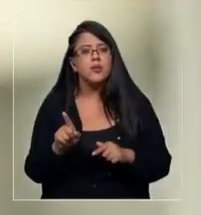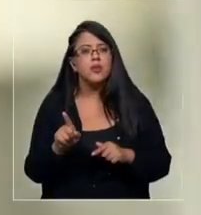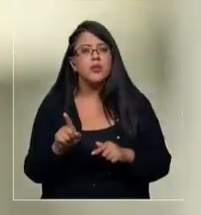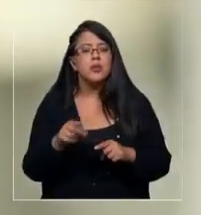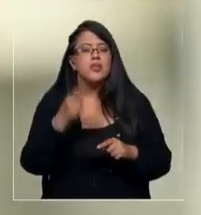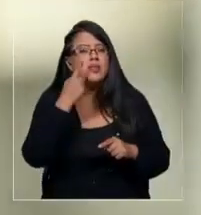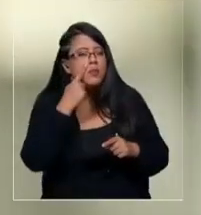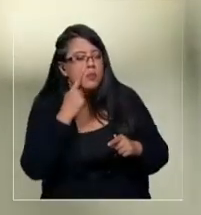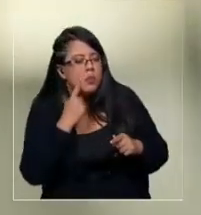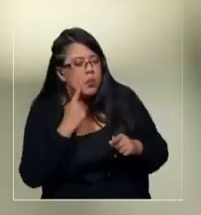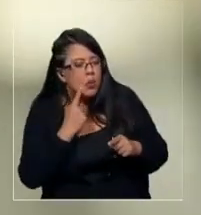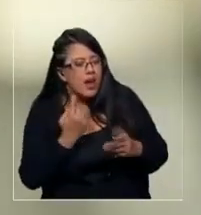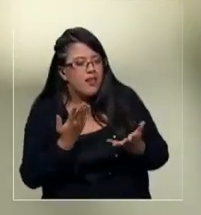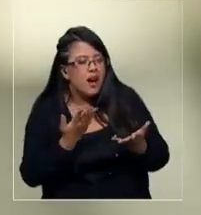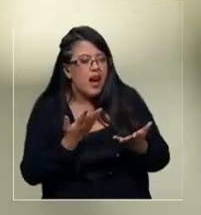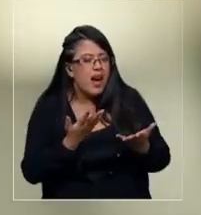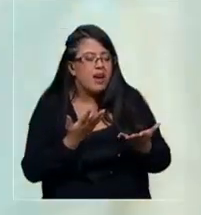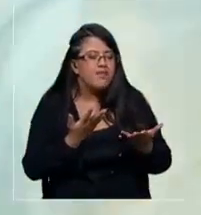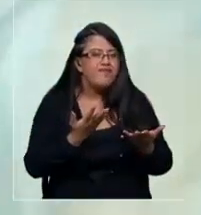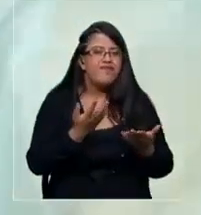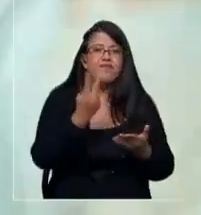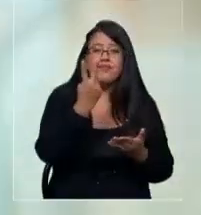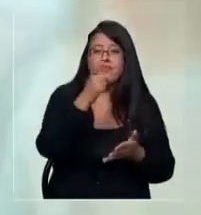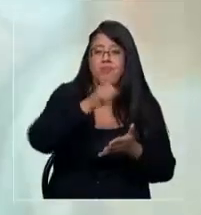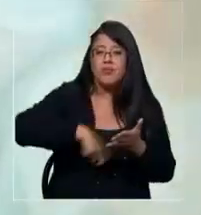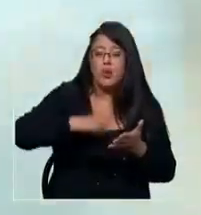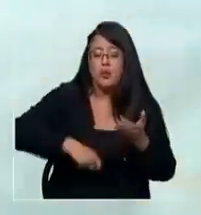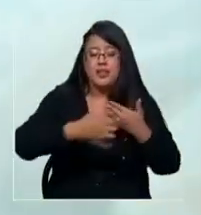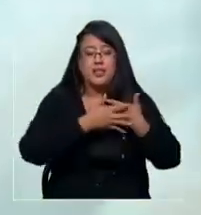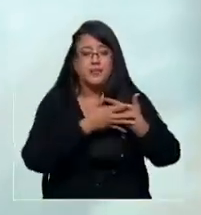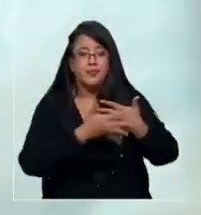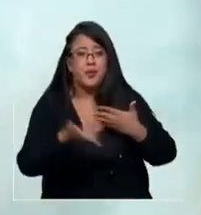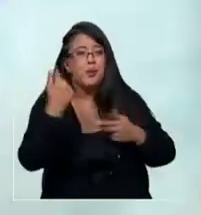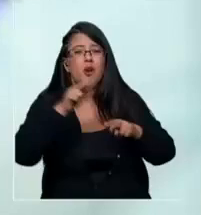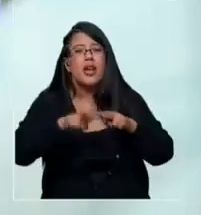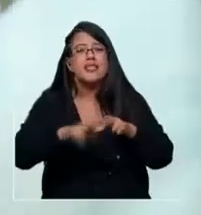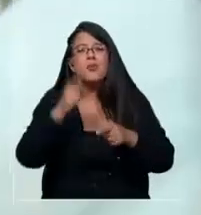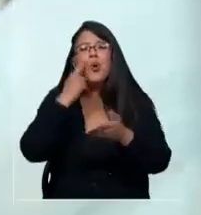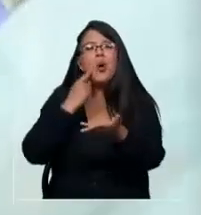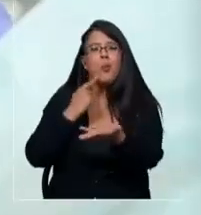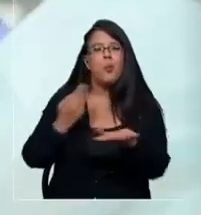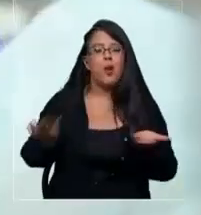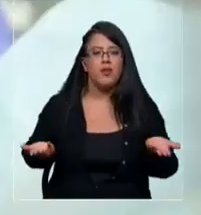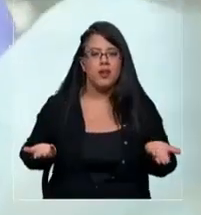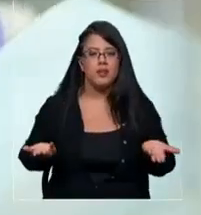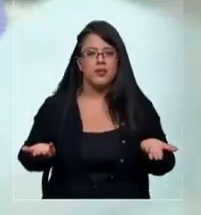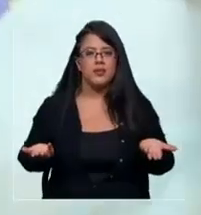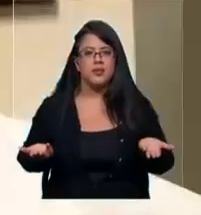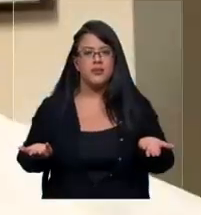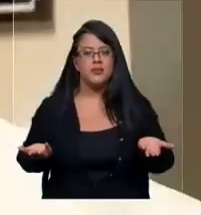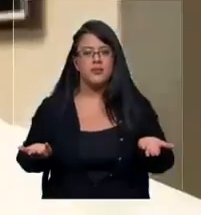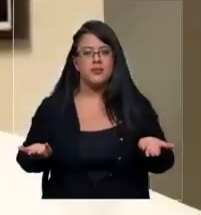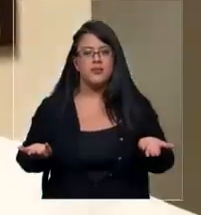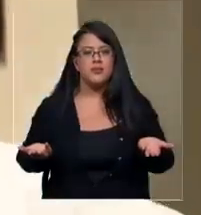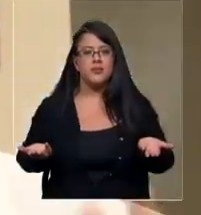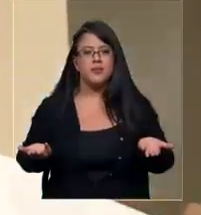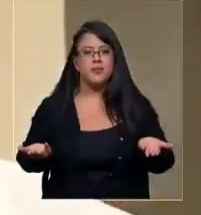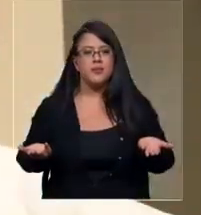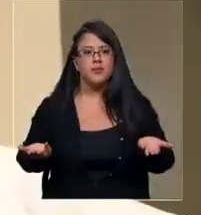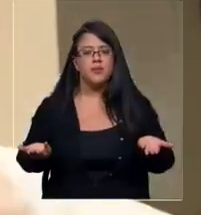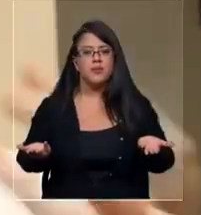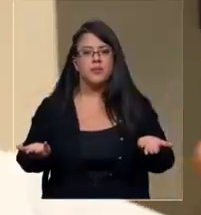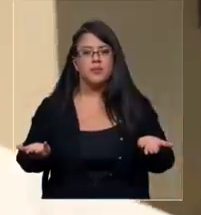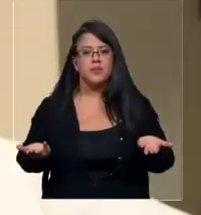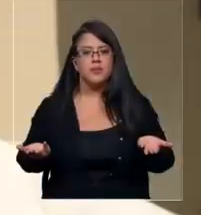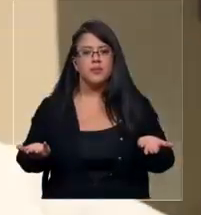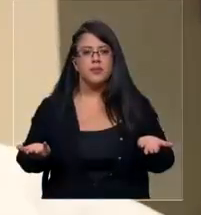estamos pensando en 2 meses más. ¿Qué hacemos con este prototipo? Si viniera un magnate,